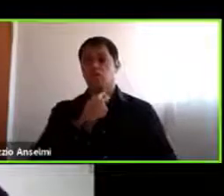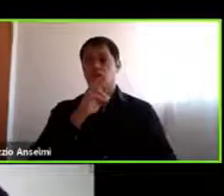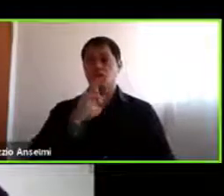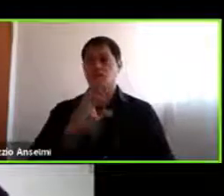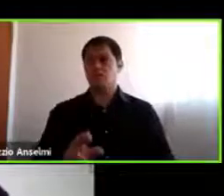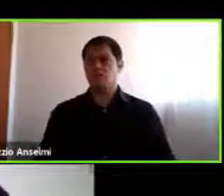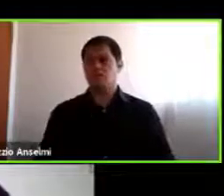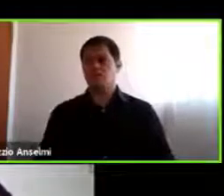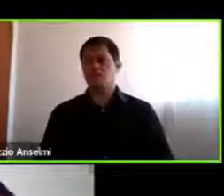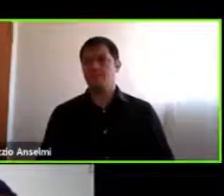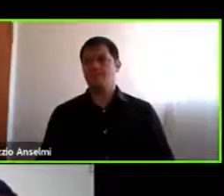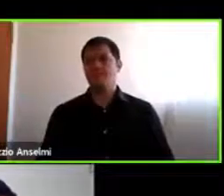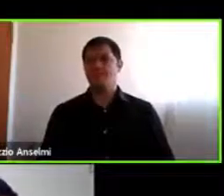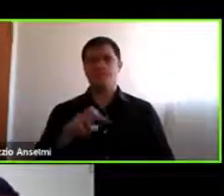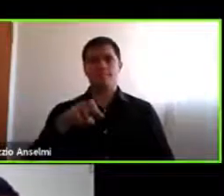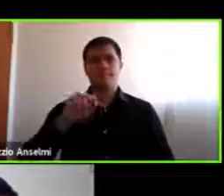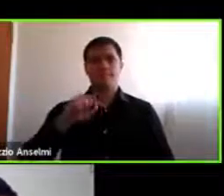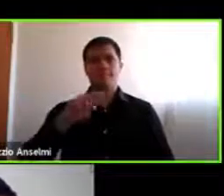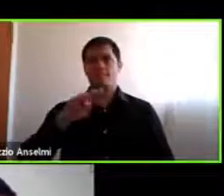¿Pablo?